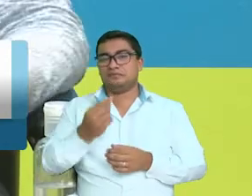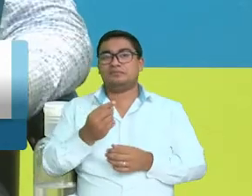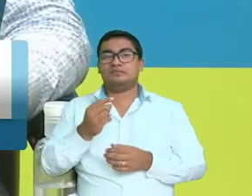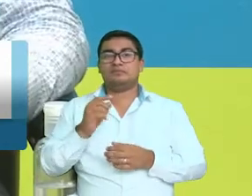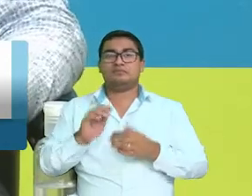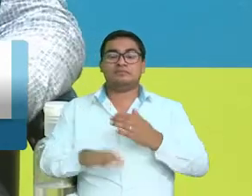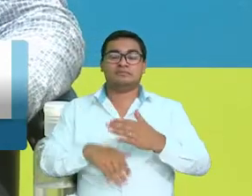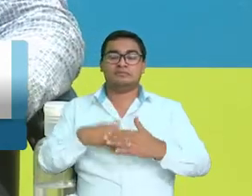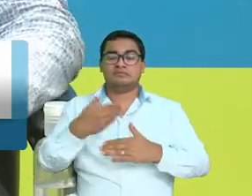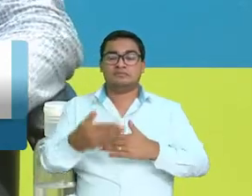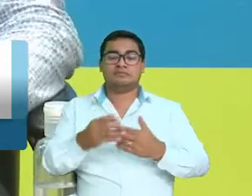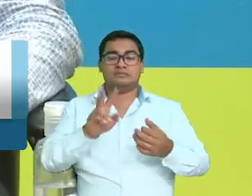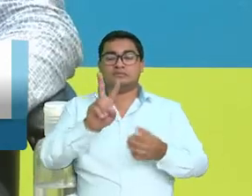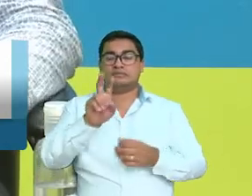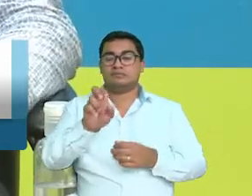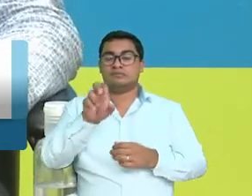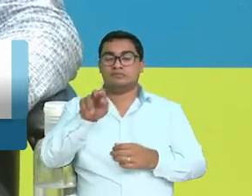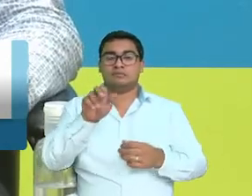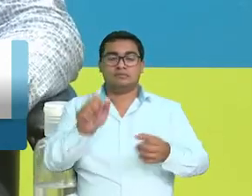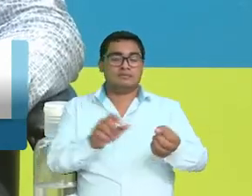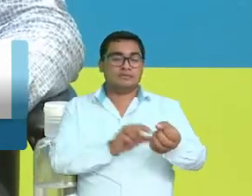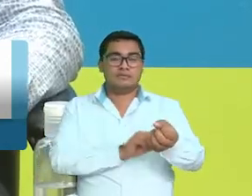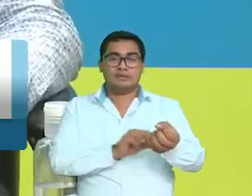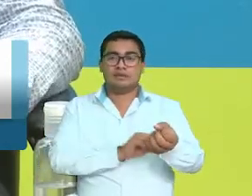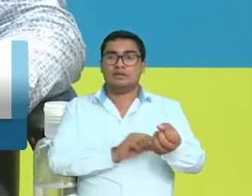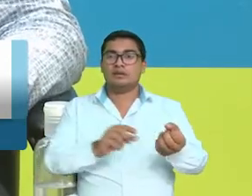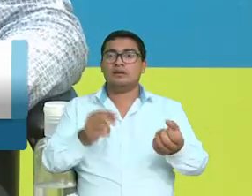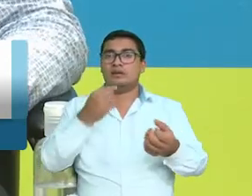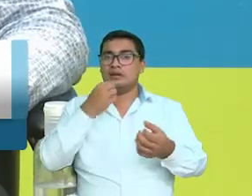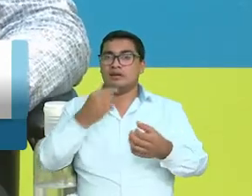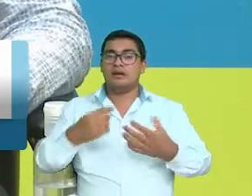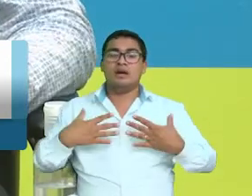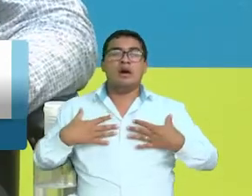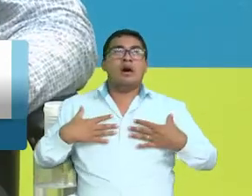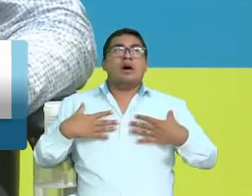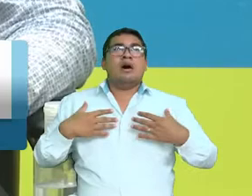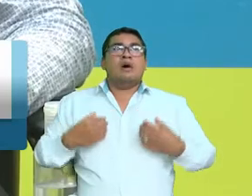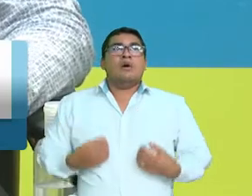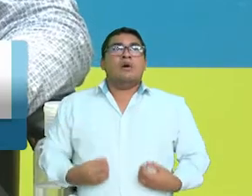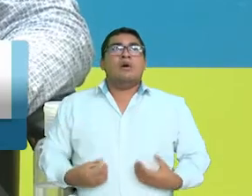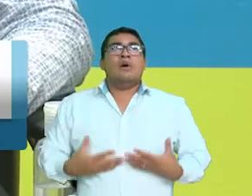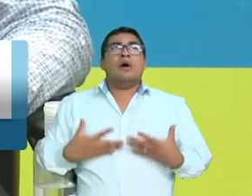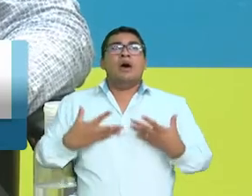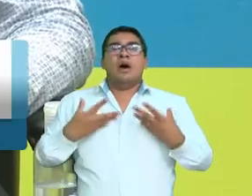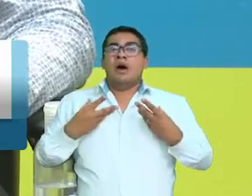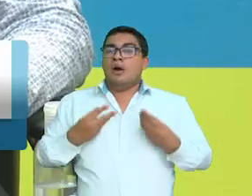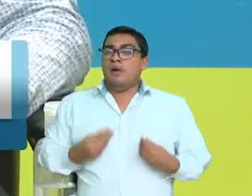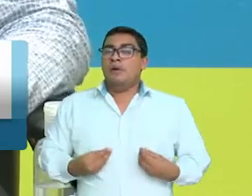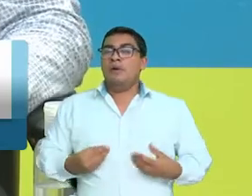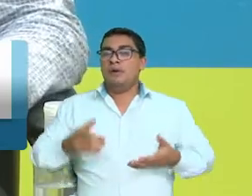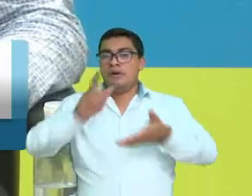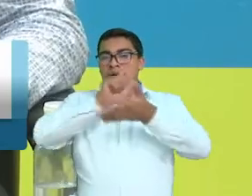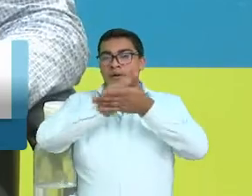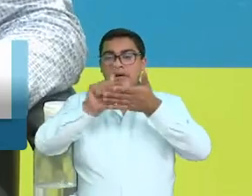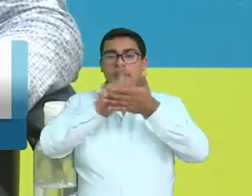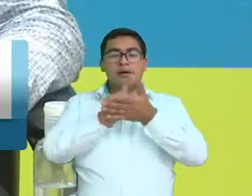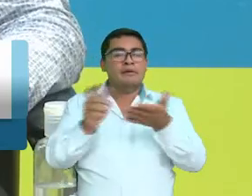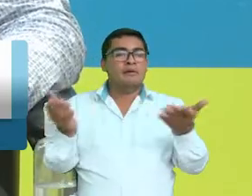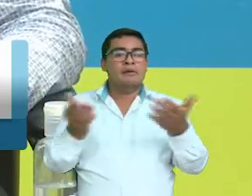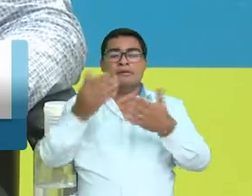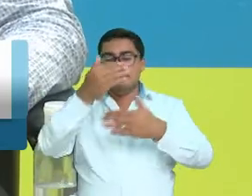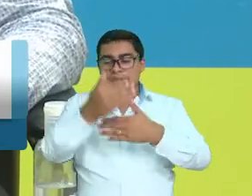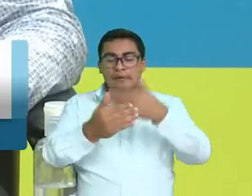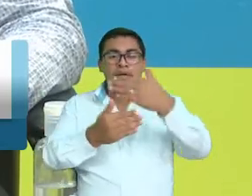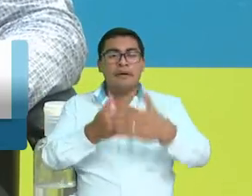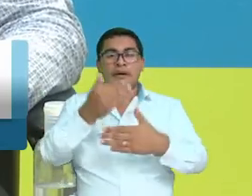después las venas recogen todo ese dióxido de carbono para llevarlo a los pulmones y que lo expulse, pues uno. ¿Cuánto dilata todo ese